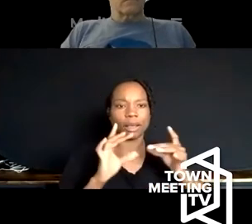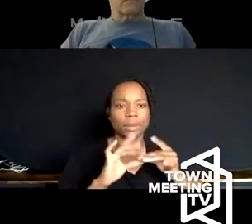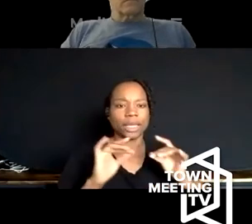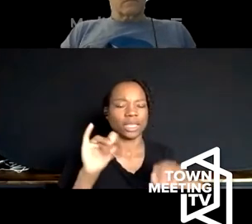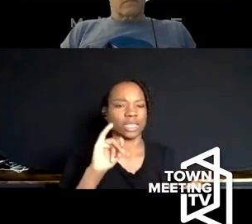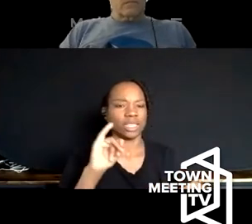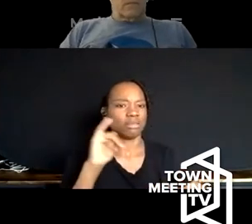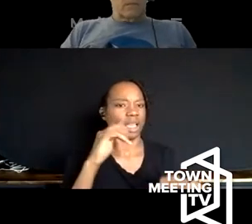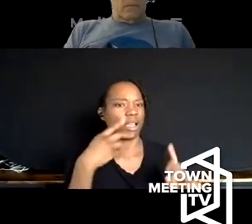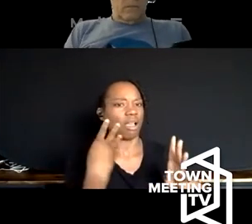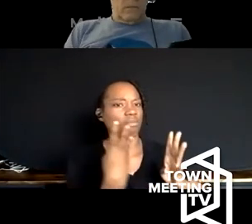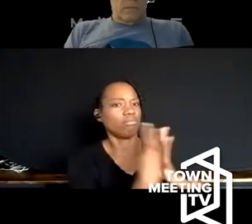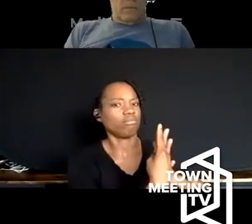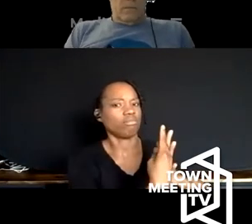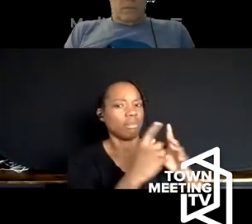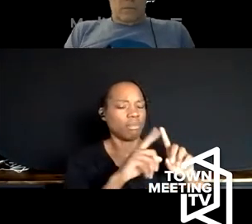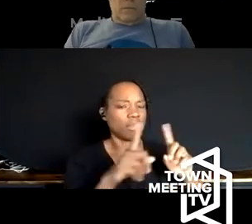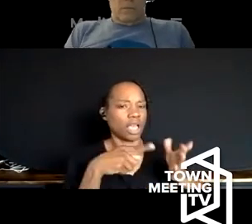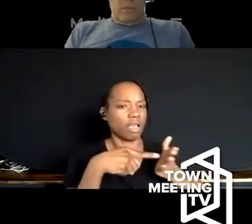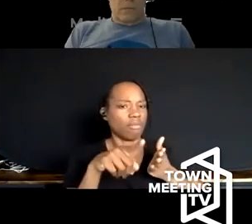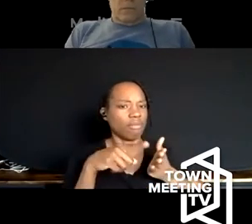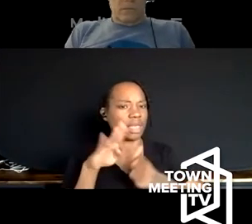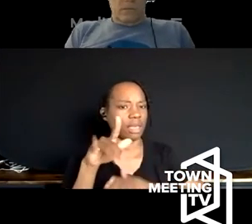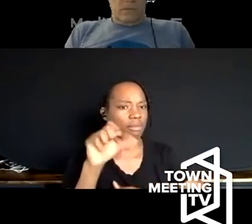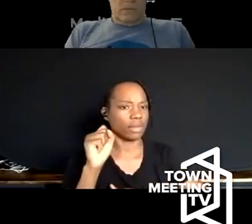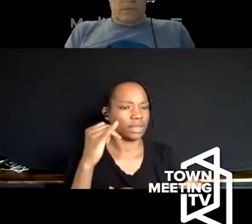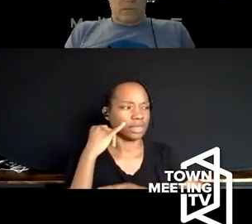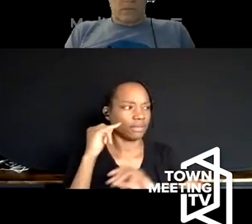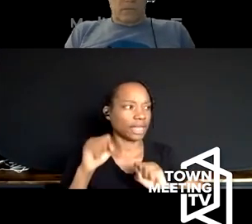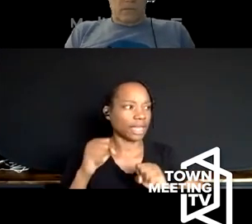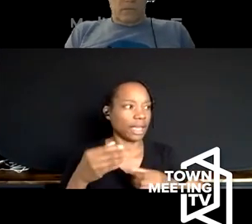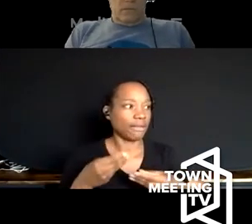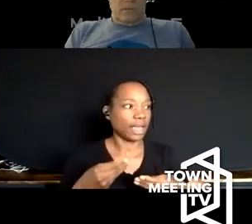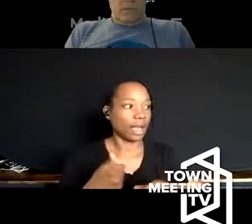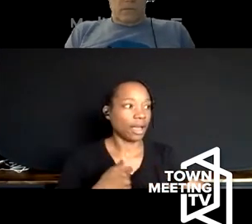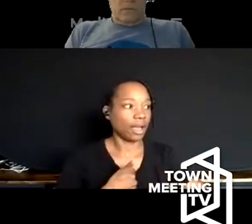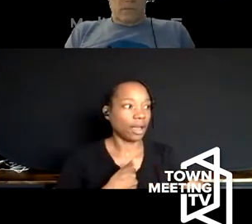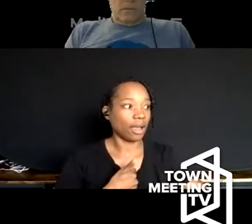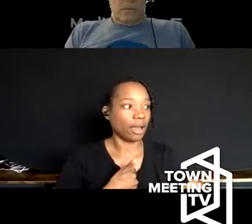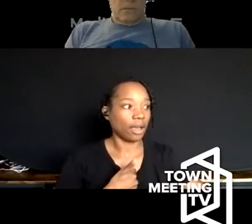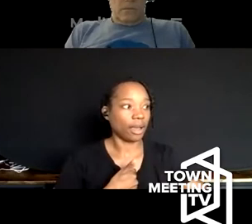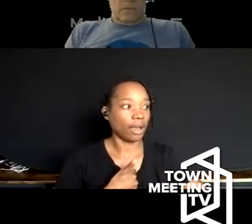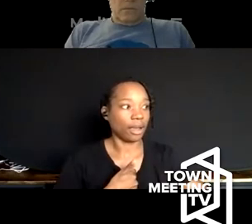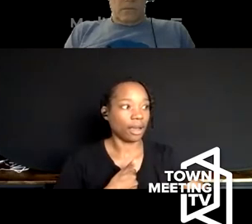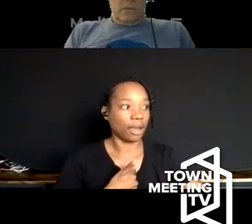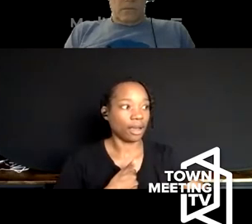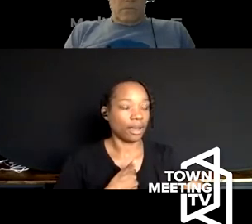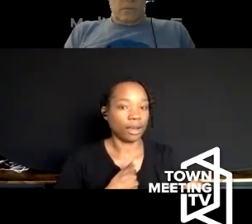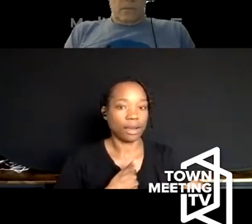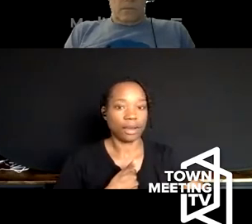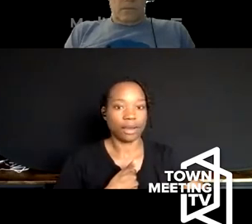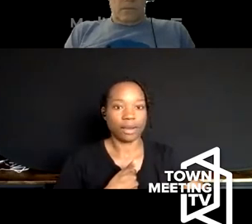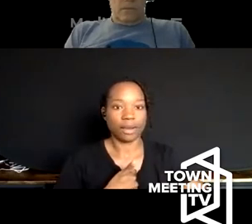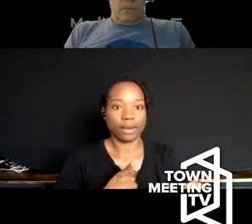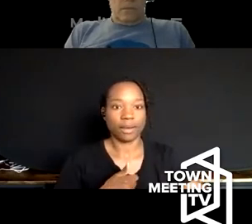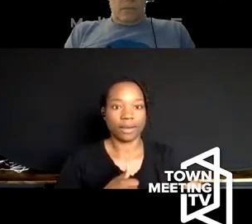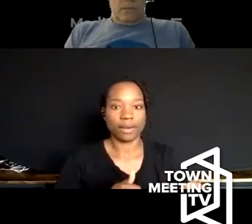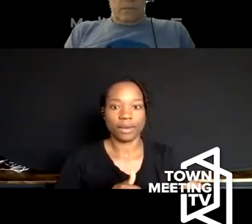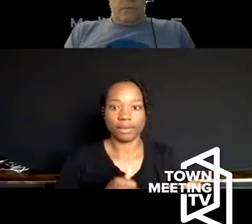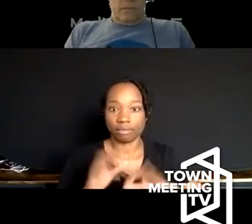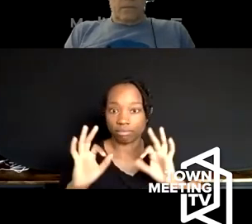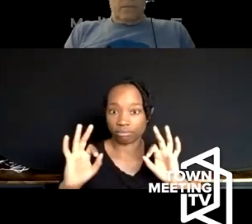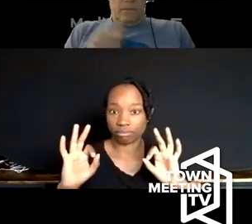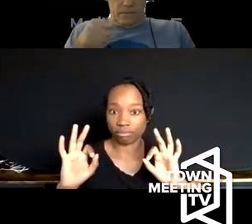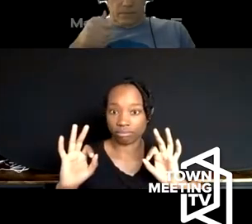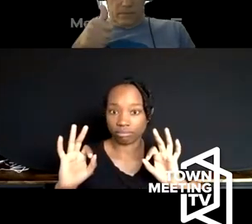¿Cómo estar enjaulado, pero estás pagando tus cuentas, te alimentas? ¿Está